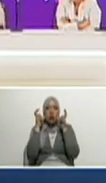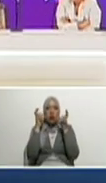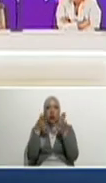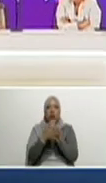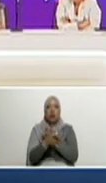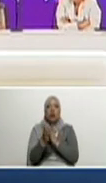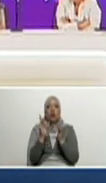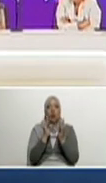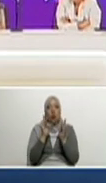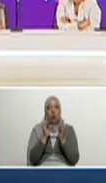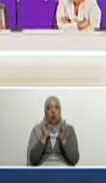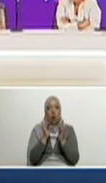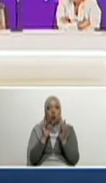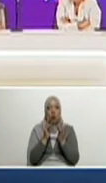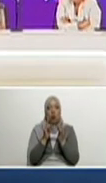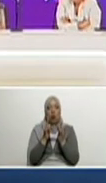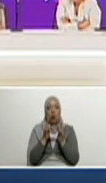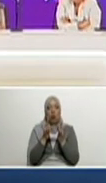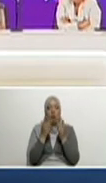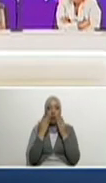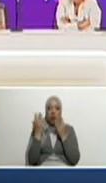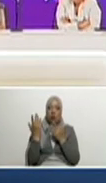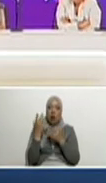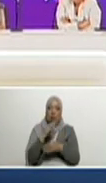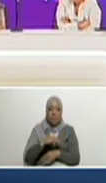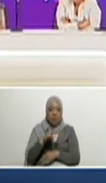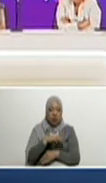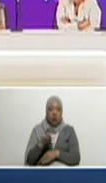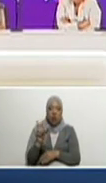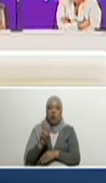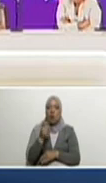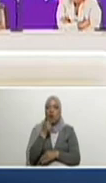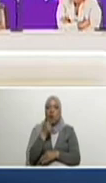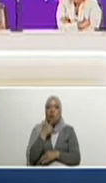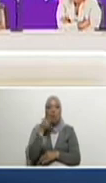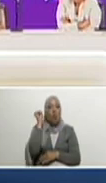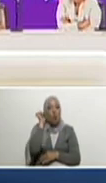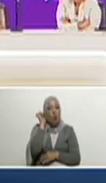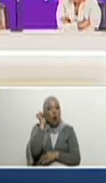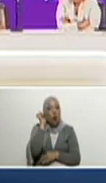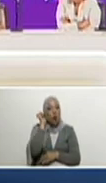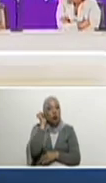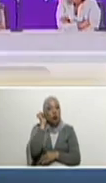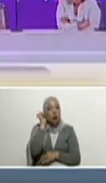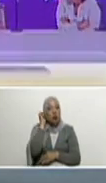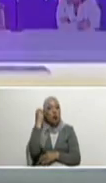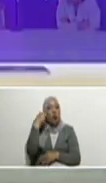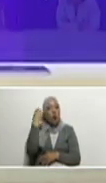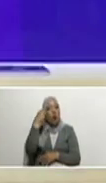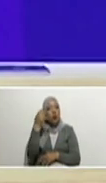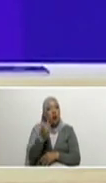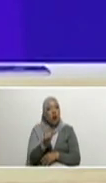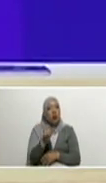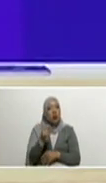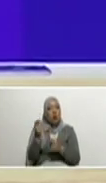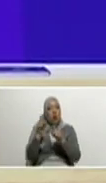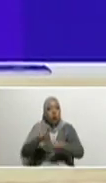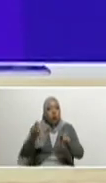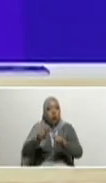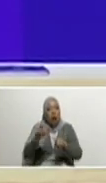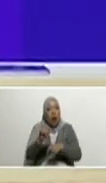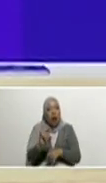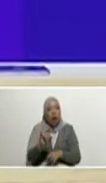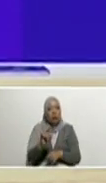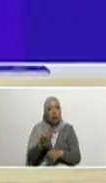van a conectarse con este mecanismo de la gran misión Venezuela Mujer, ¿qué opciones de formación